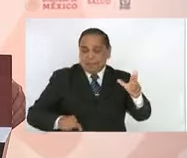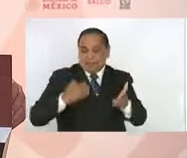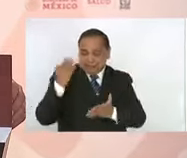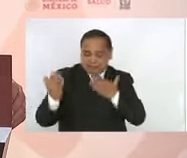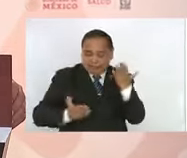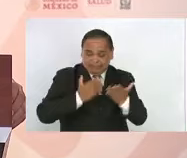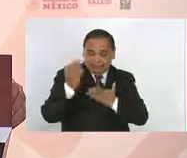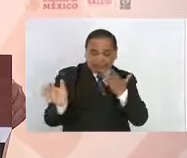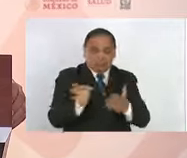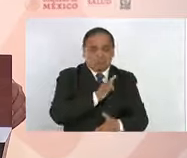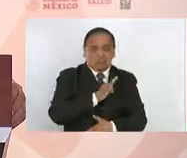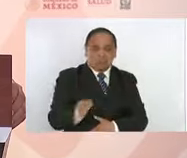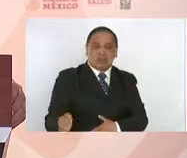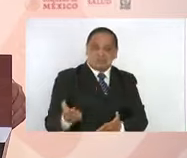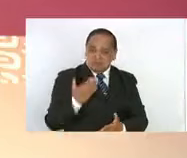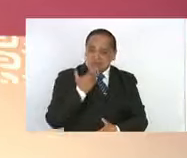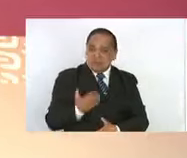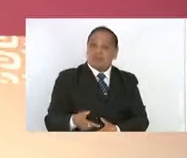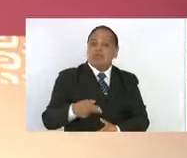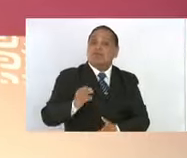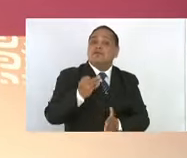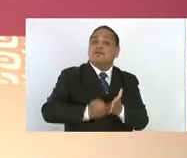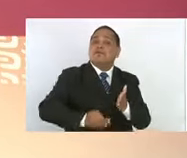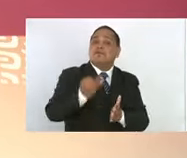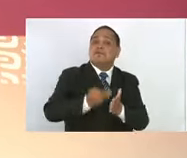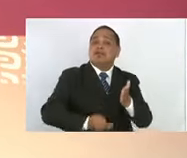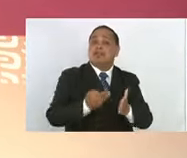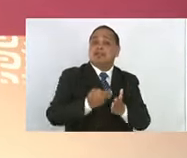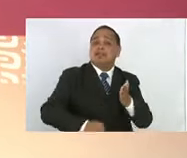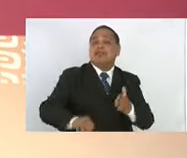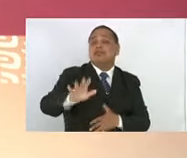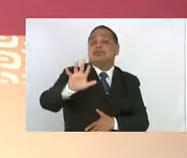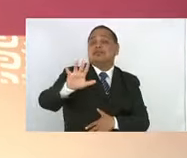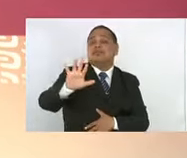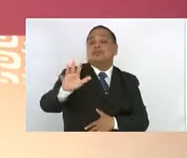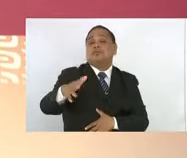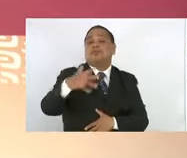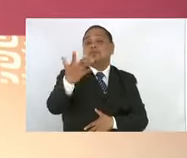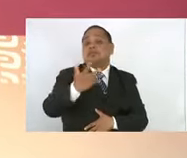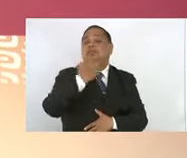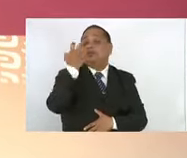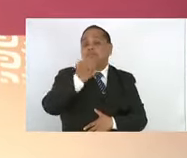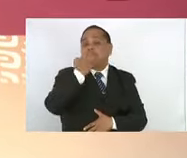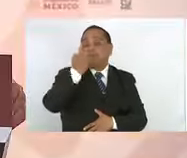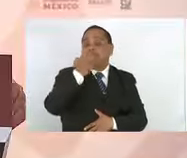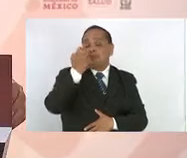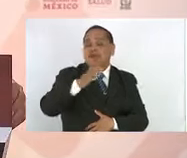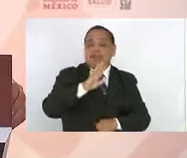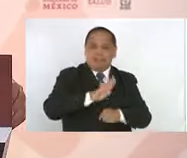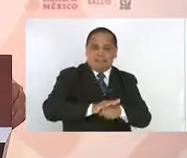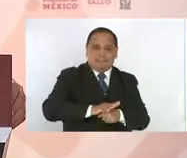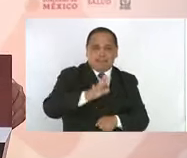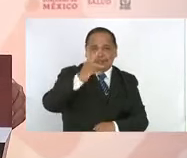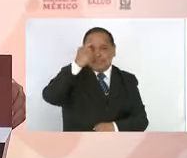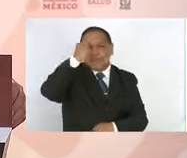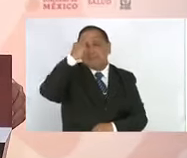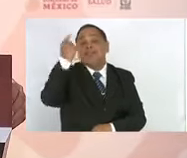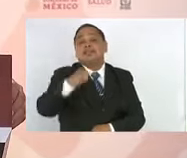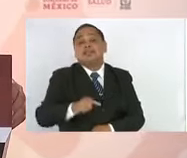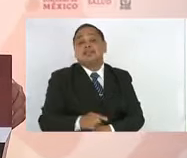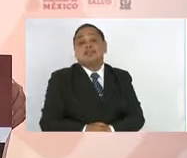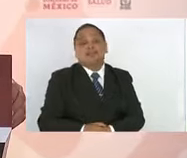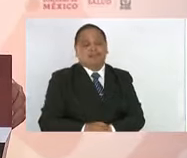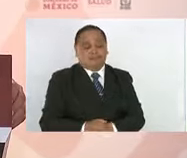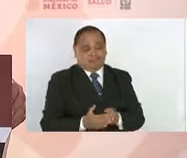Y nos faltan 55 escuelas más que vamos a